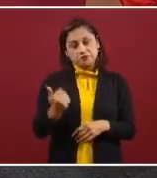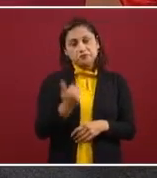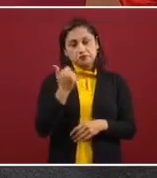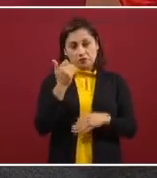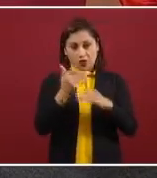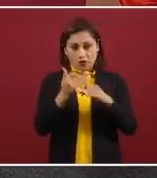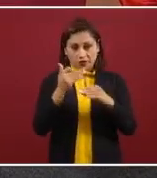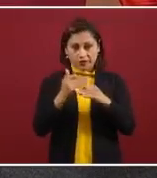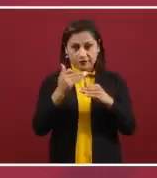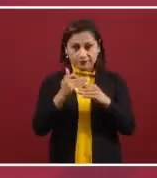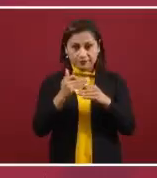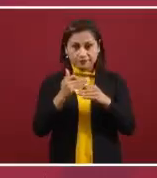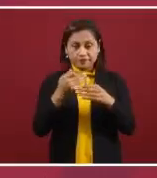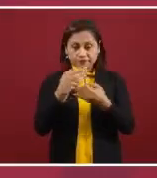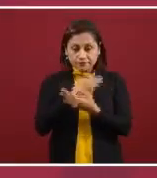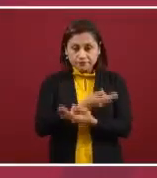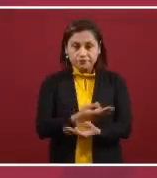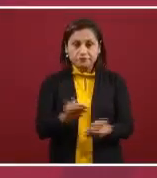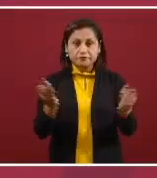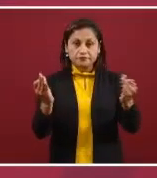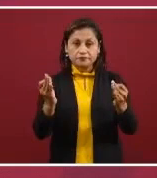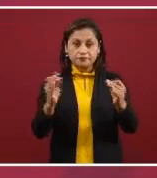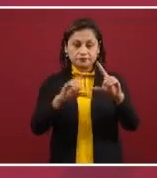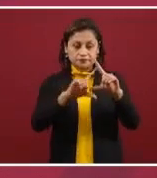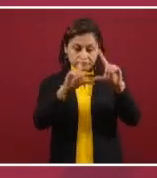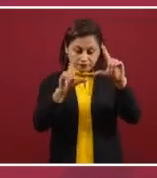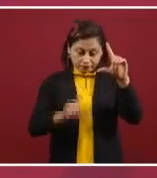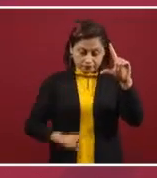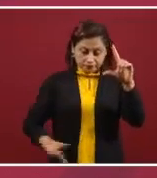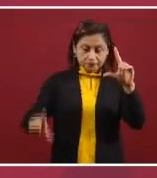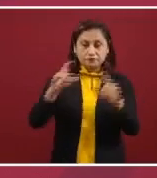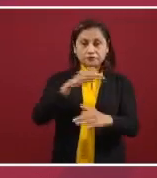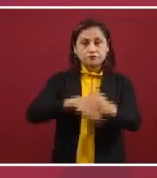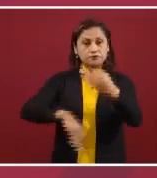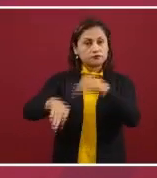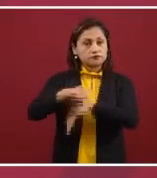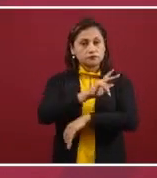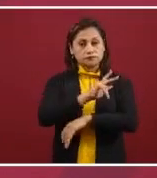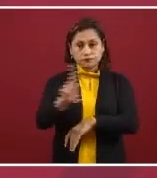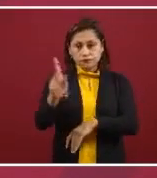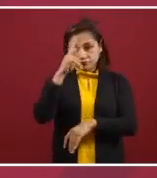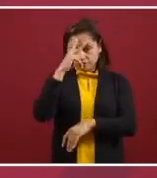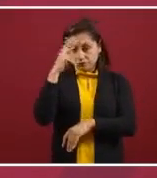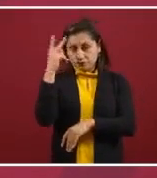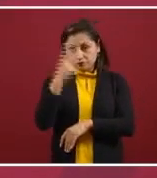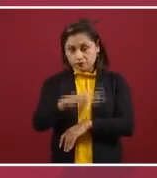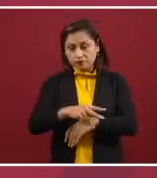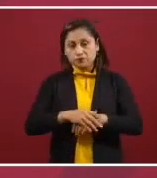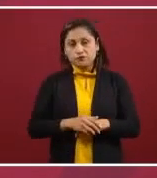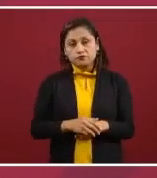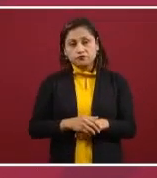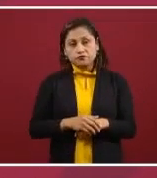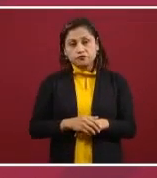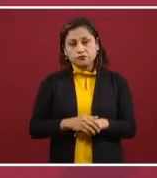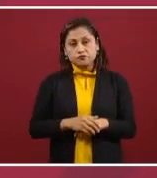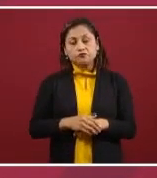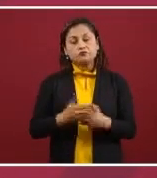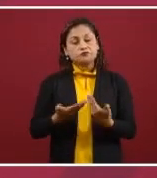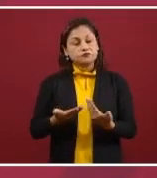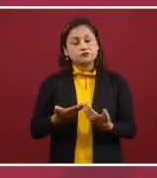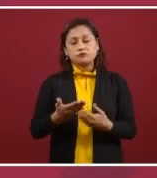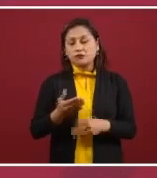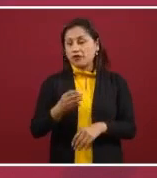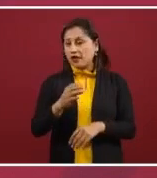informar a todos los mexicanos y de manera especial a los